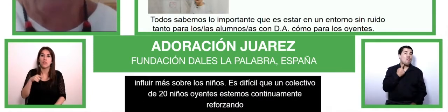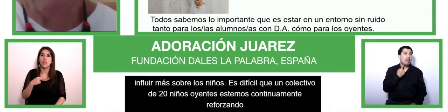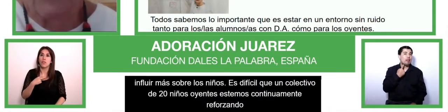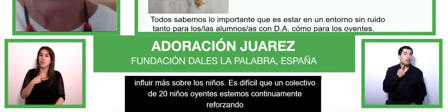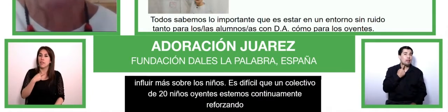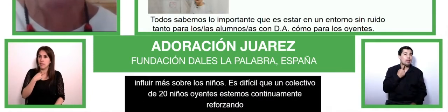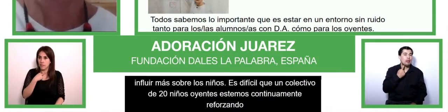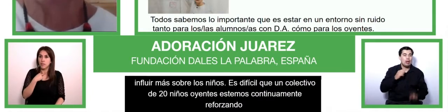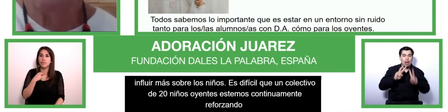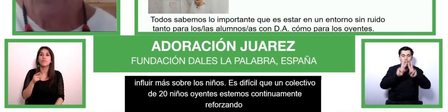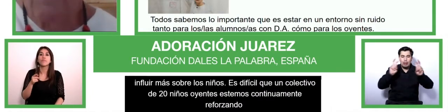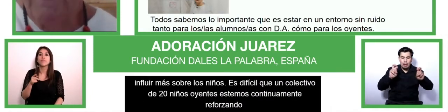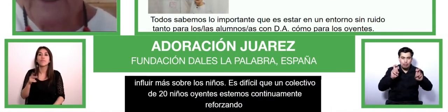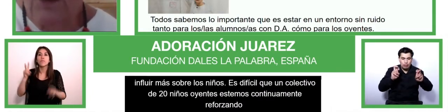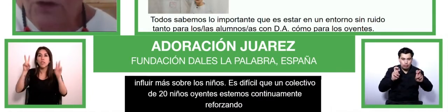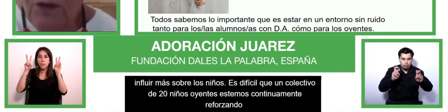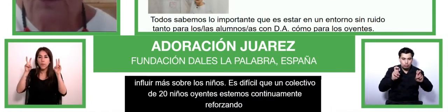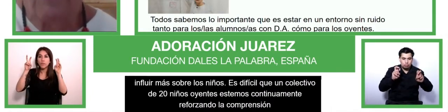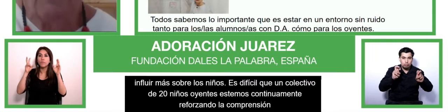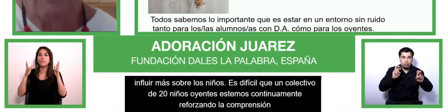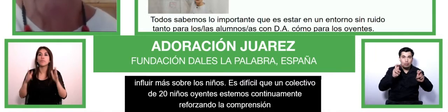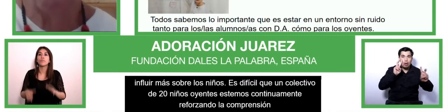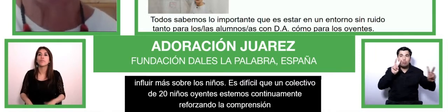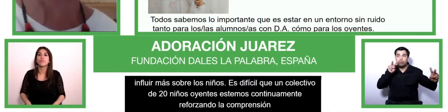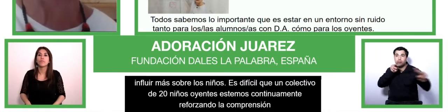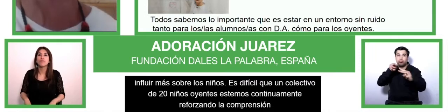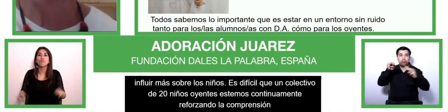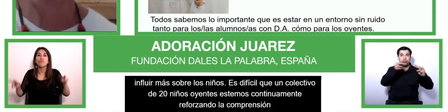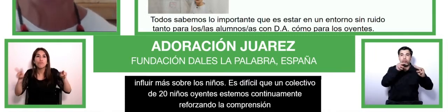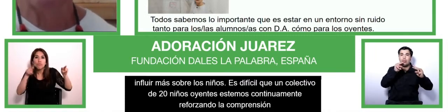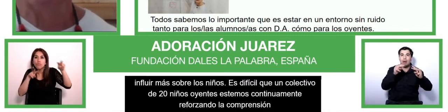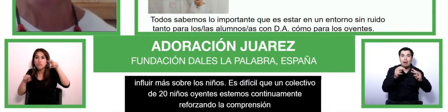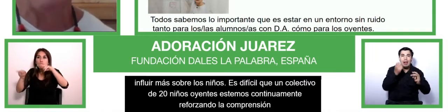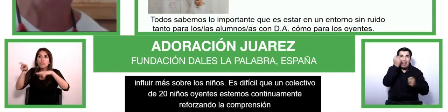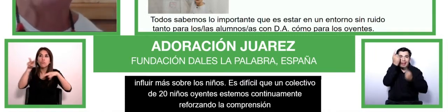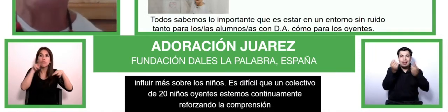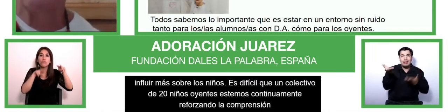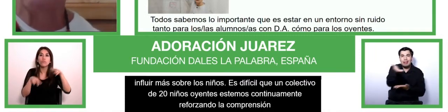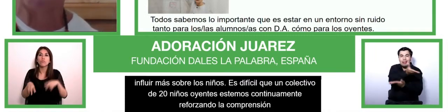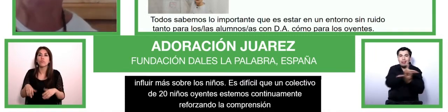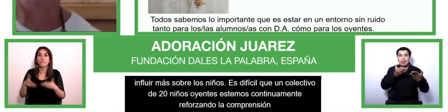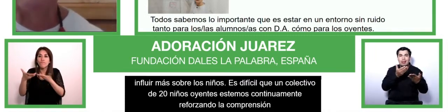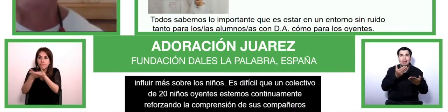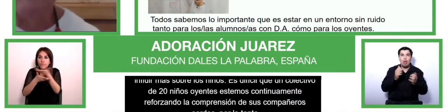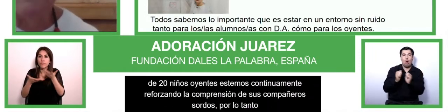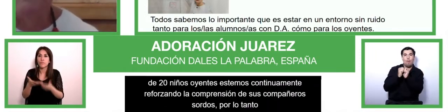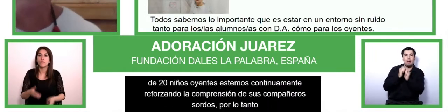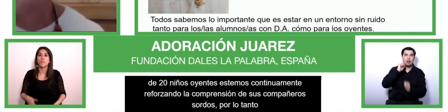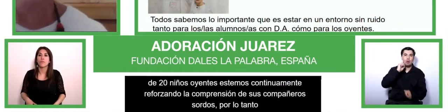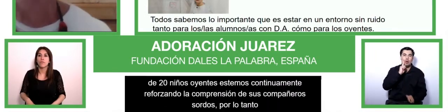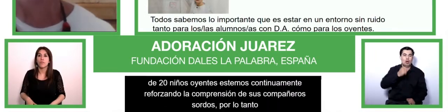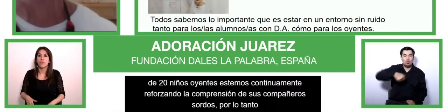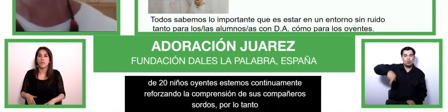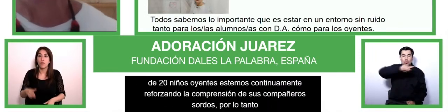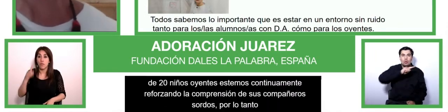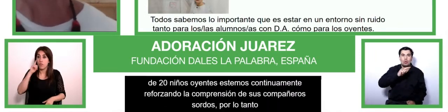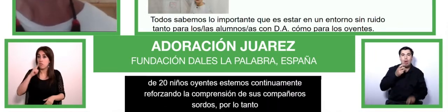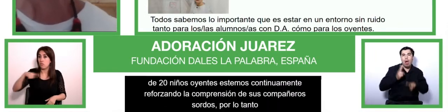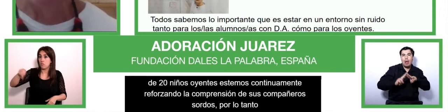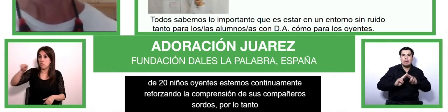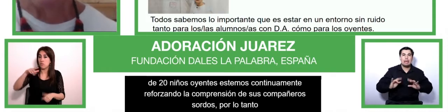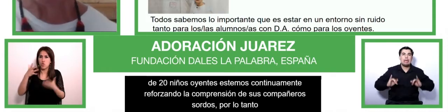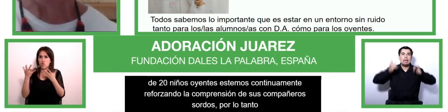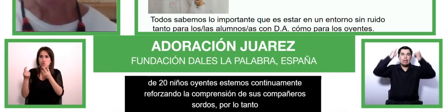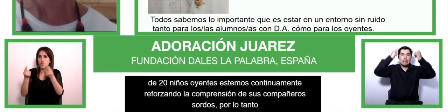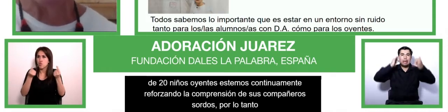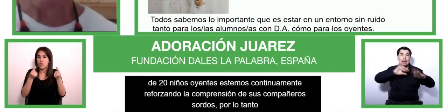la comprensión de sus compañeros sordos. Por lo tanto, intentamos hacerlo de forma lúdica y que la inclusión